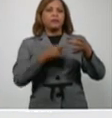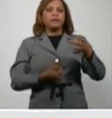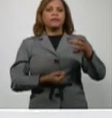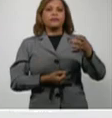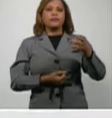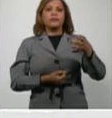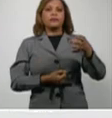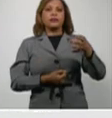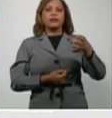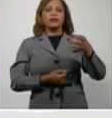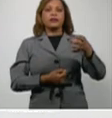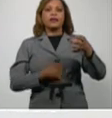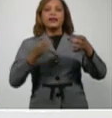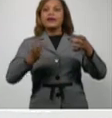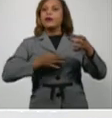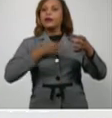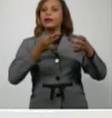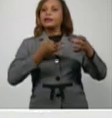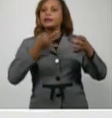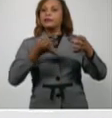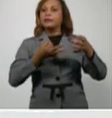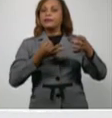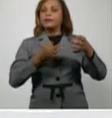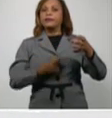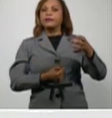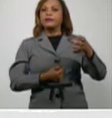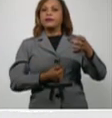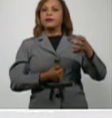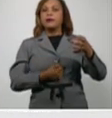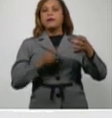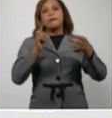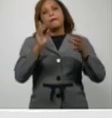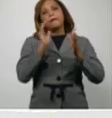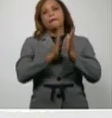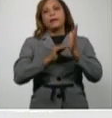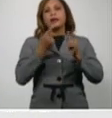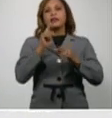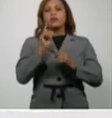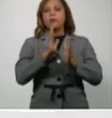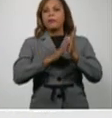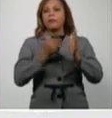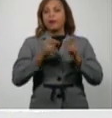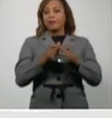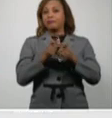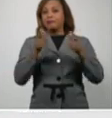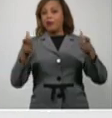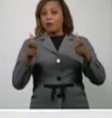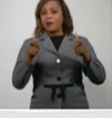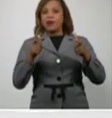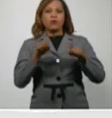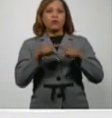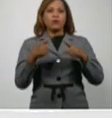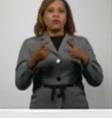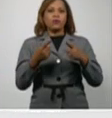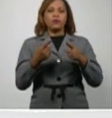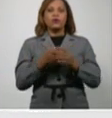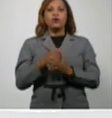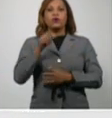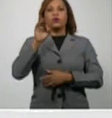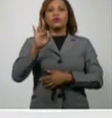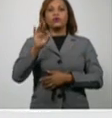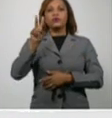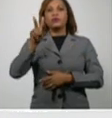como ha sido el comportamiento desde hace más de un mes, el mayor número autóctonos,